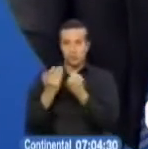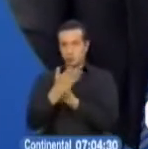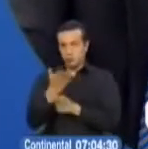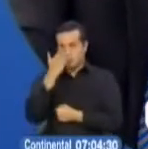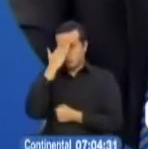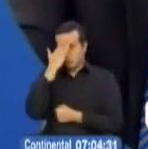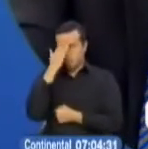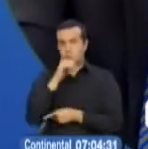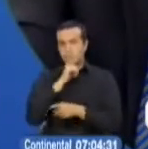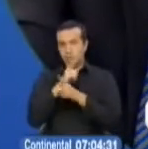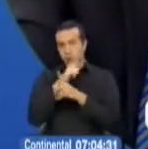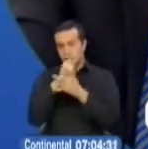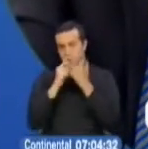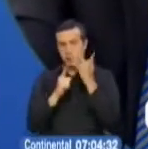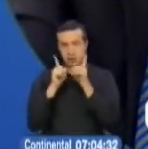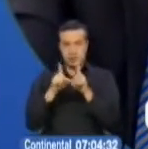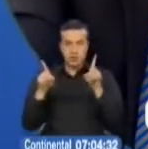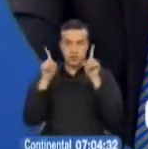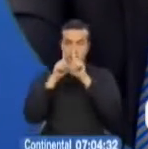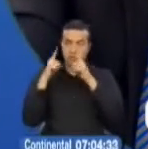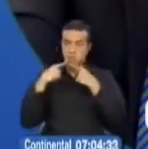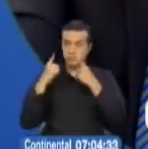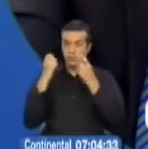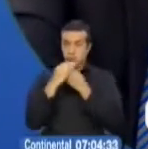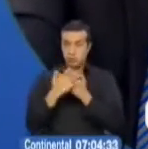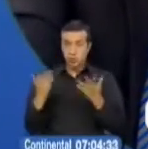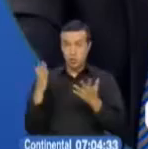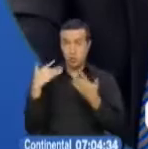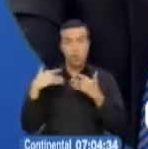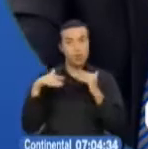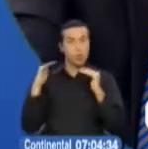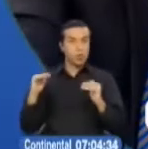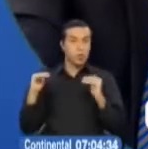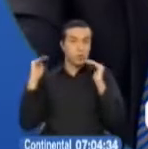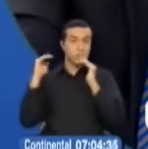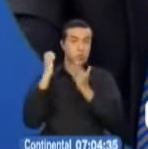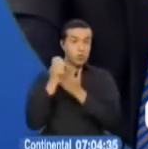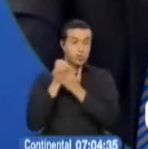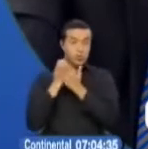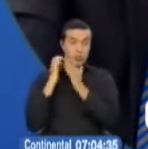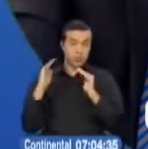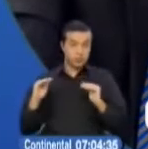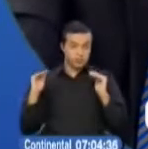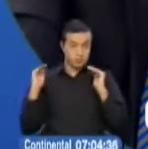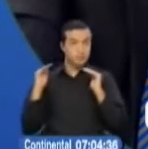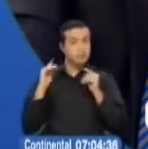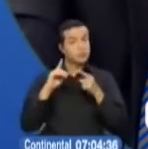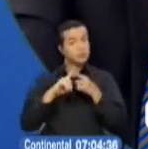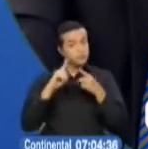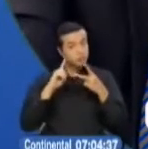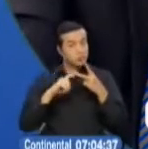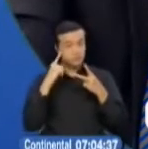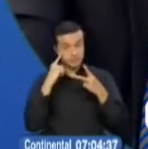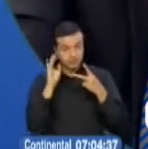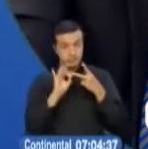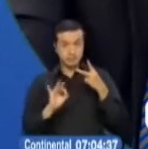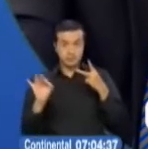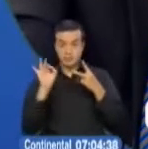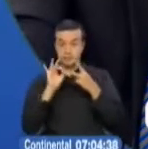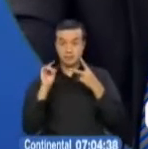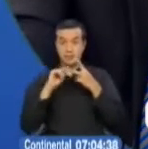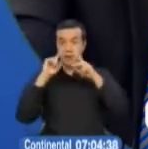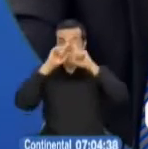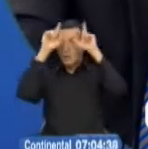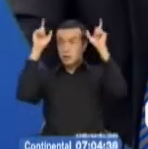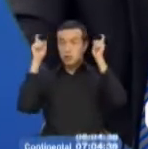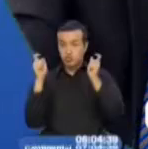usted anunció algunas cifras que dan cuenta de su significación en la economía, pero además hay algo muy importante. Las MIPYMES,